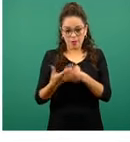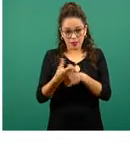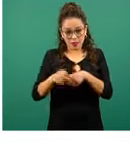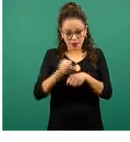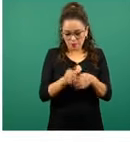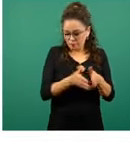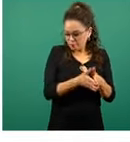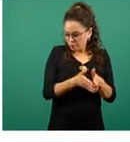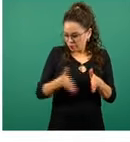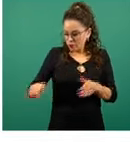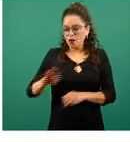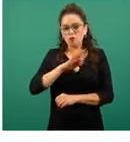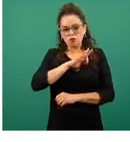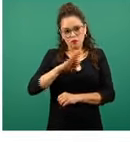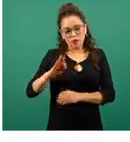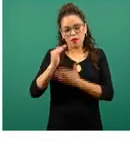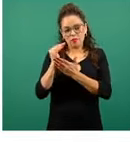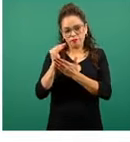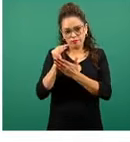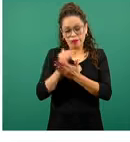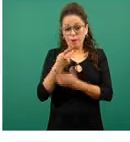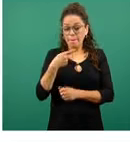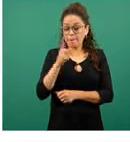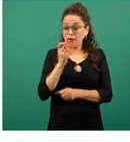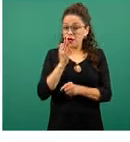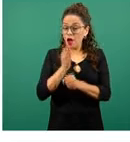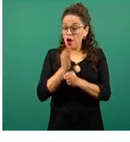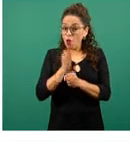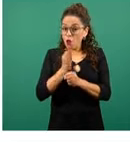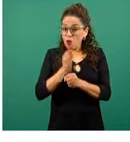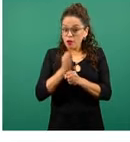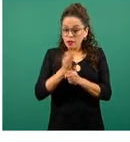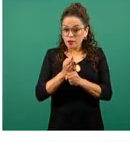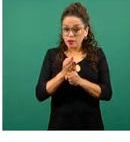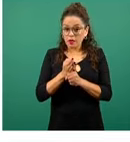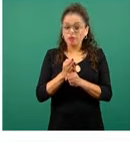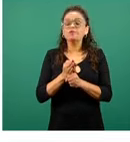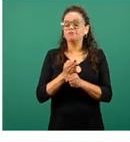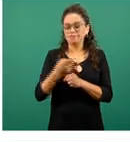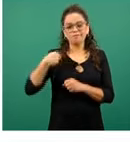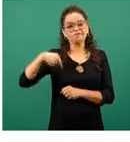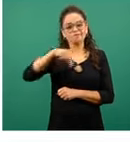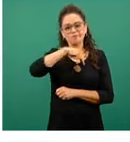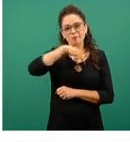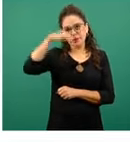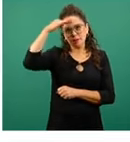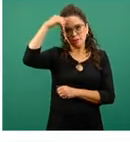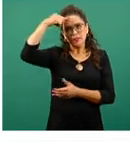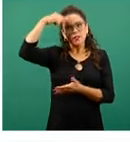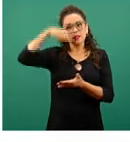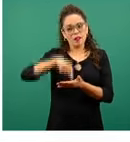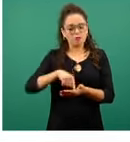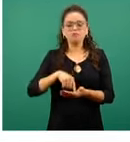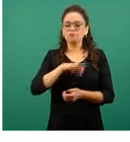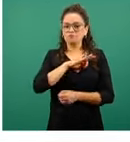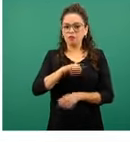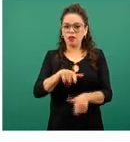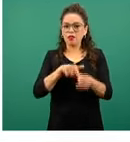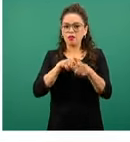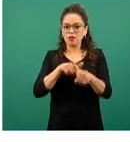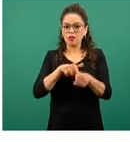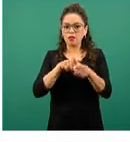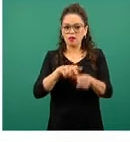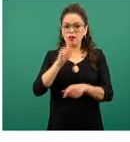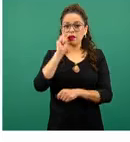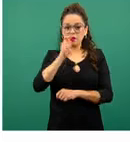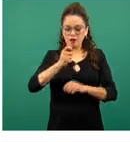ir disminuyendo, pero dada la magnitud que tiene en este momento, consideramos que de seguro se mantendrá con una tendencia